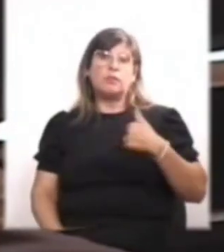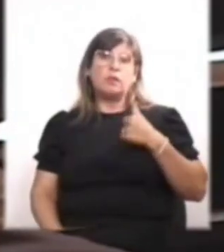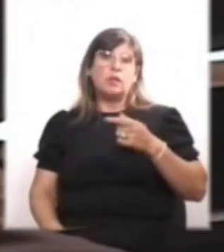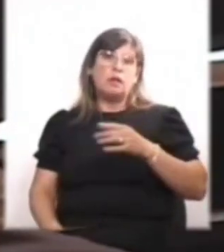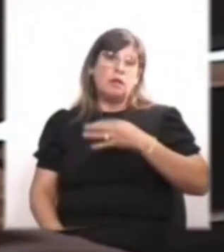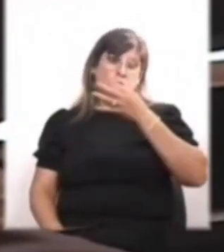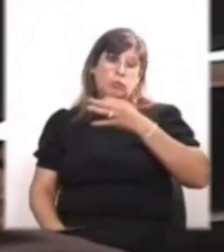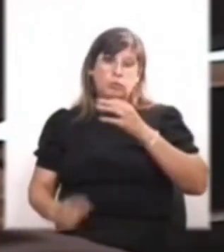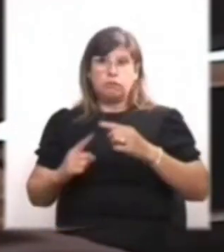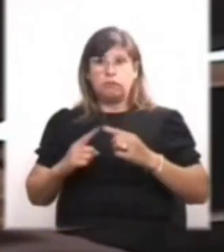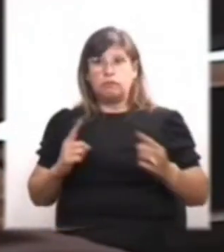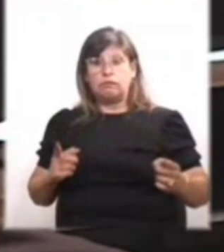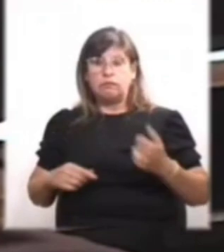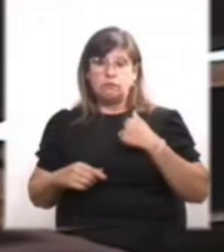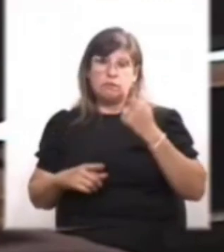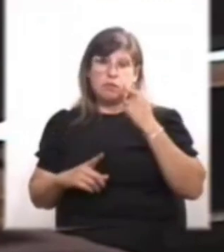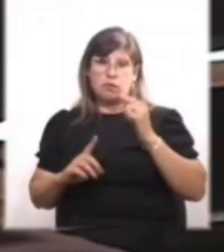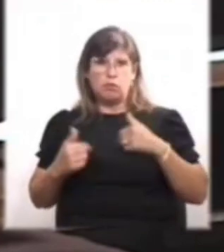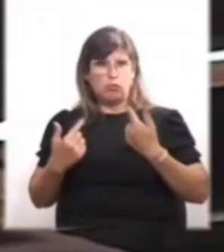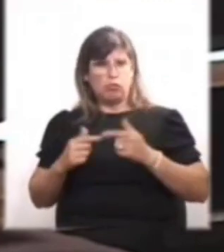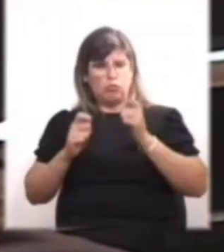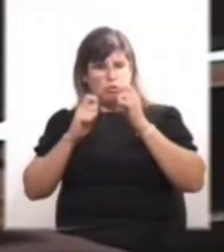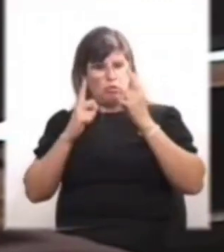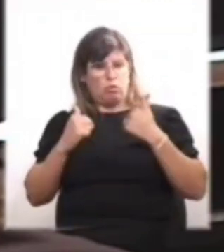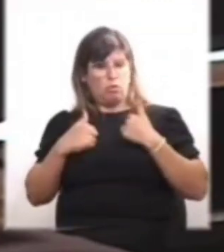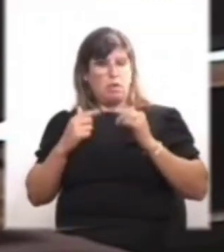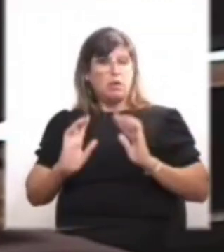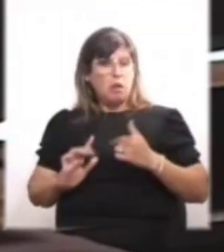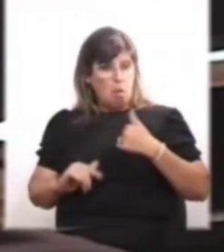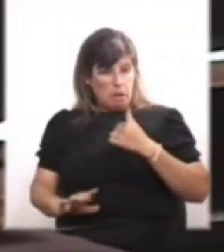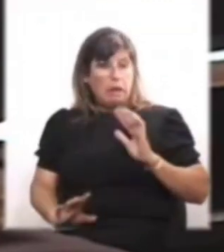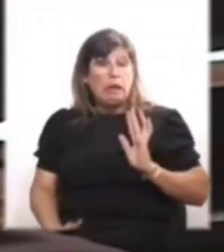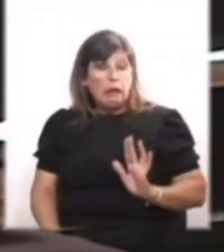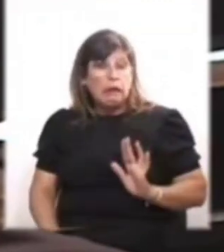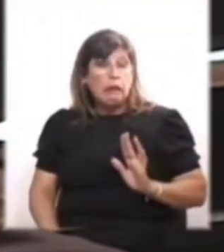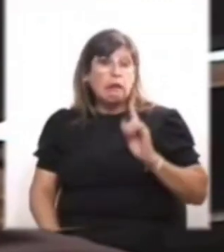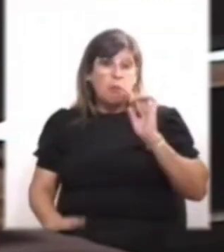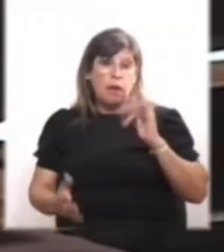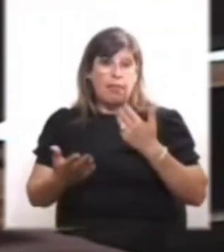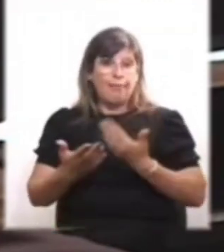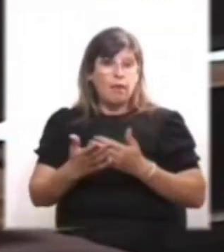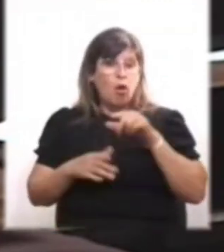larga exposición en la cual nos sorprendió, por lo menos a mí me sorprendió, porque planteó